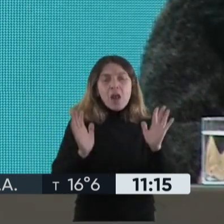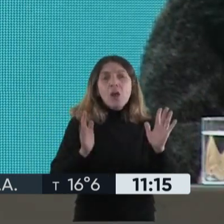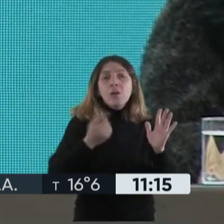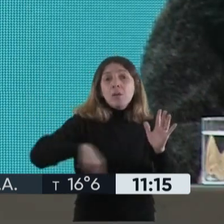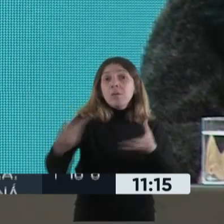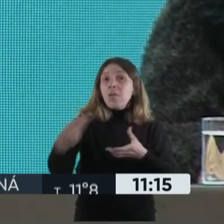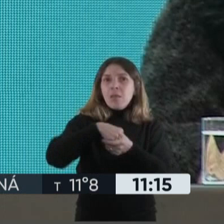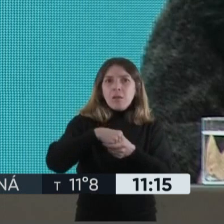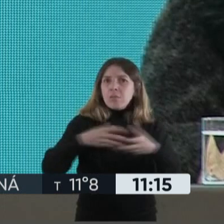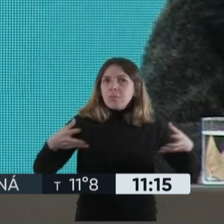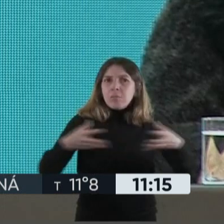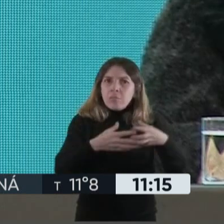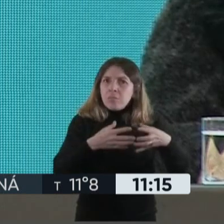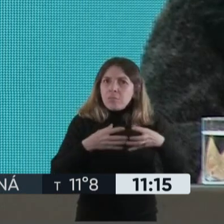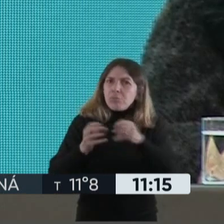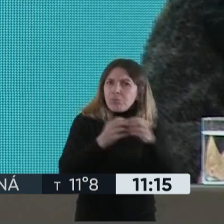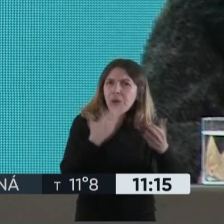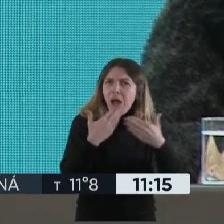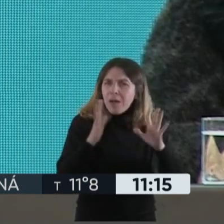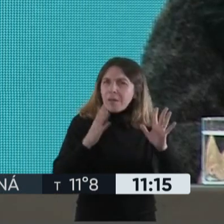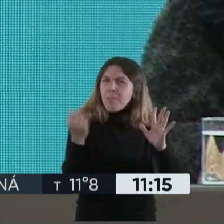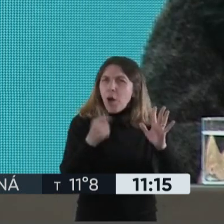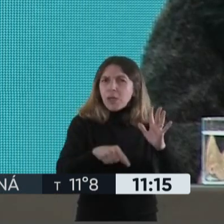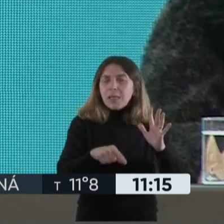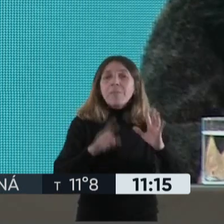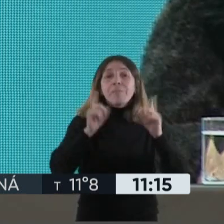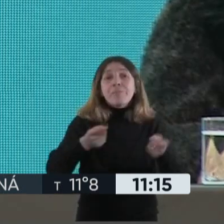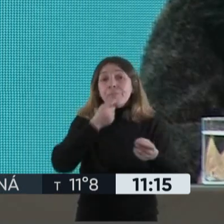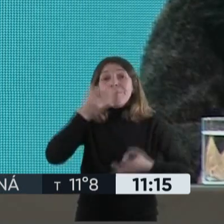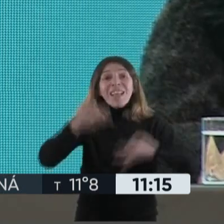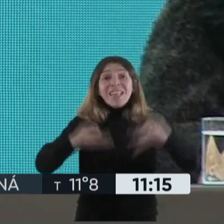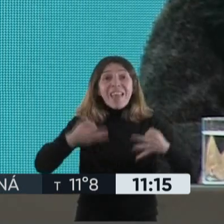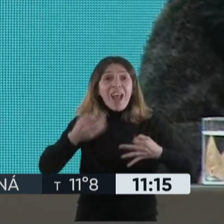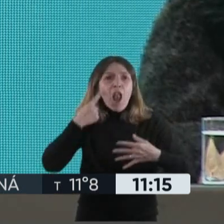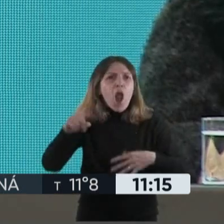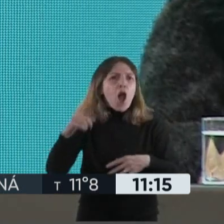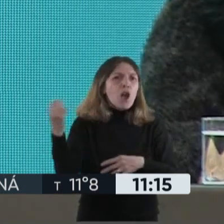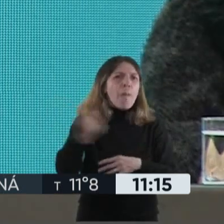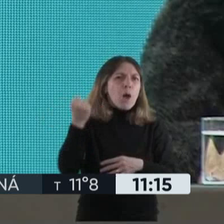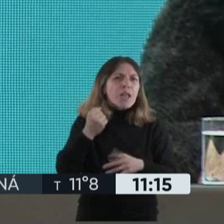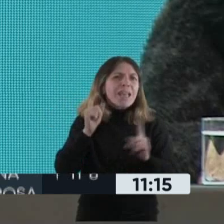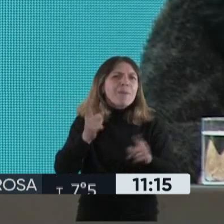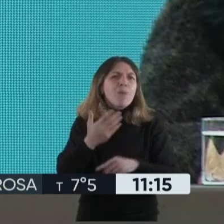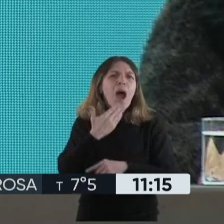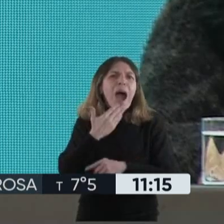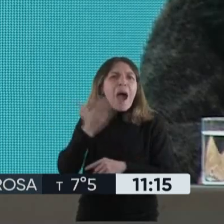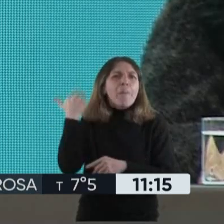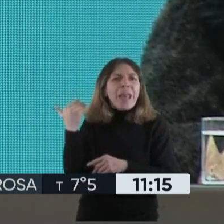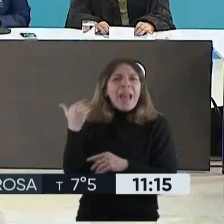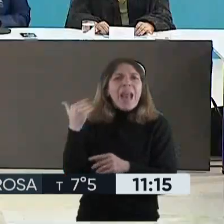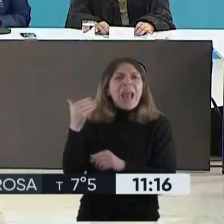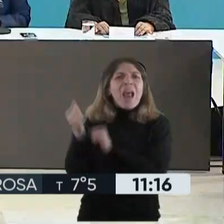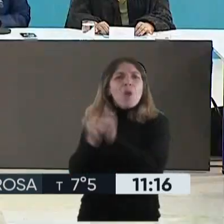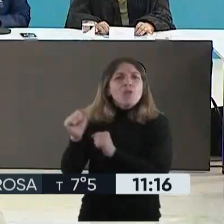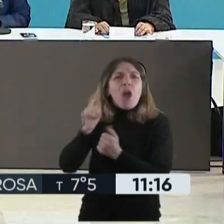parte importantísimo. No solamente hemos tenido buenos números en abril en producción de gas y petróleo, en el